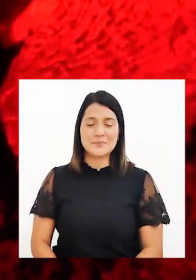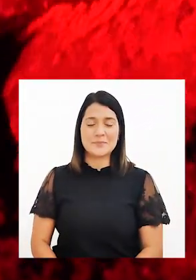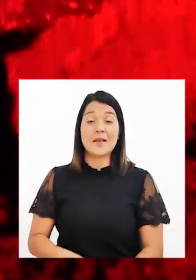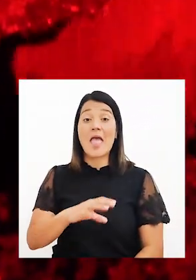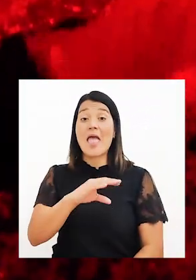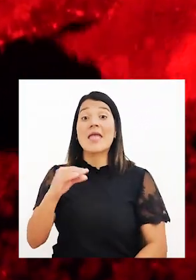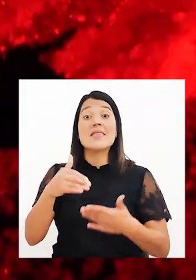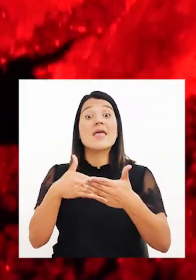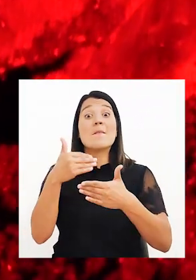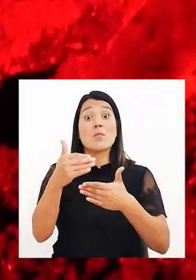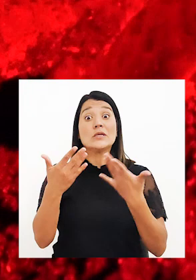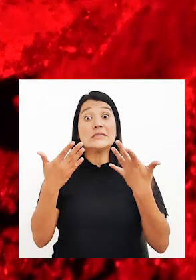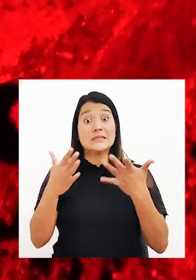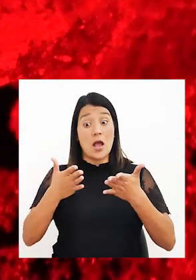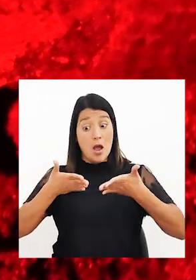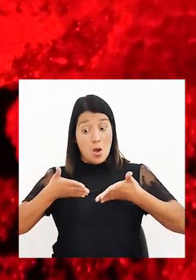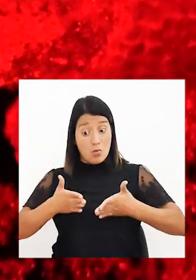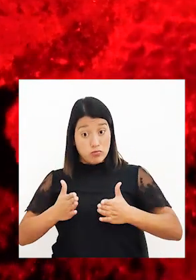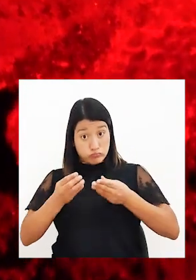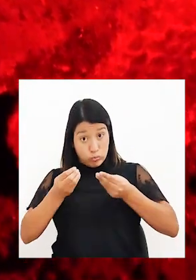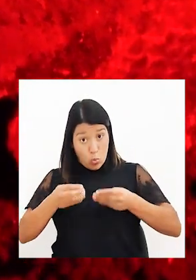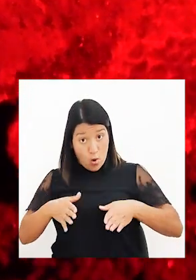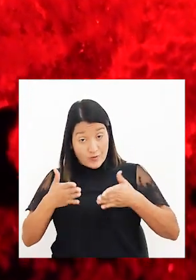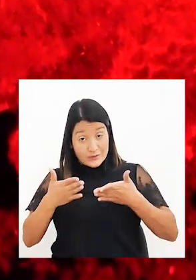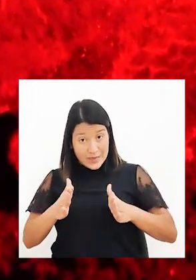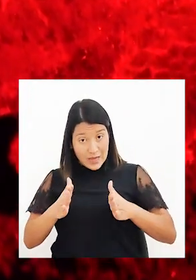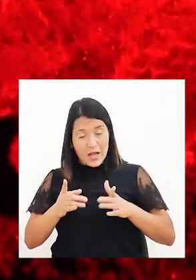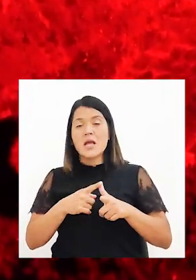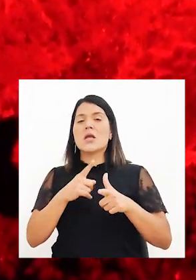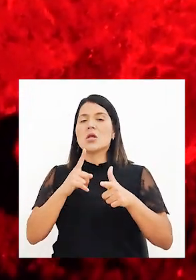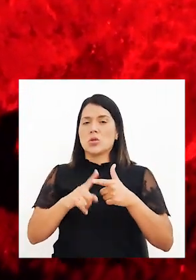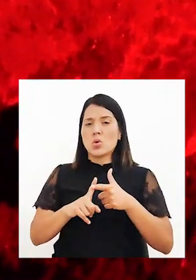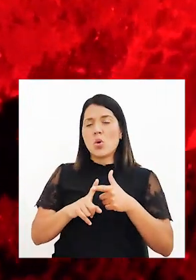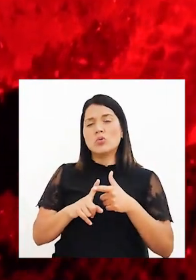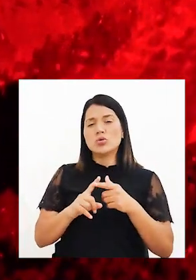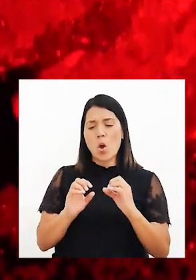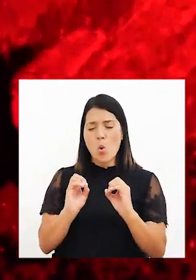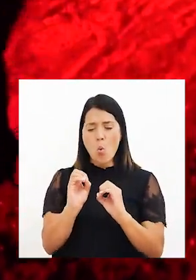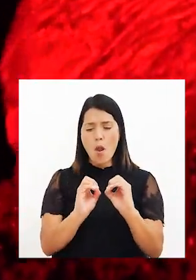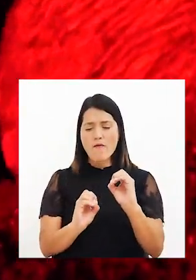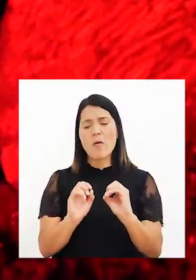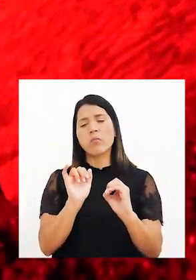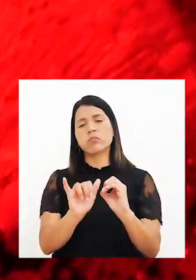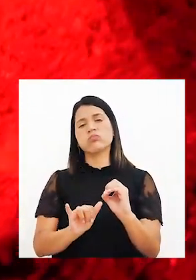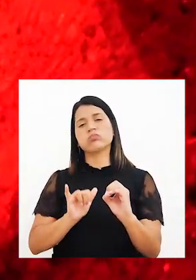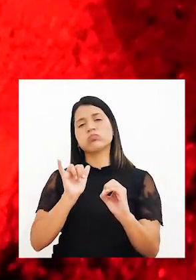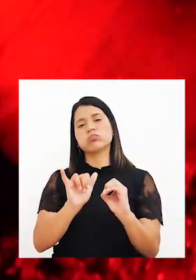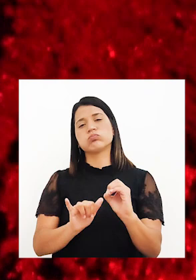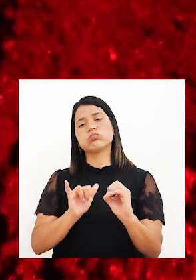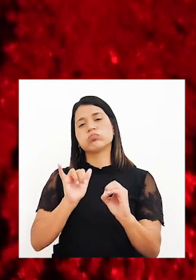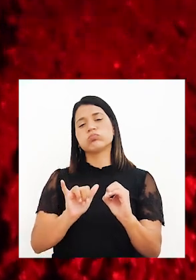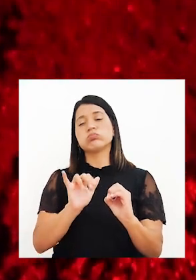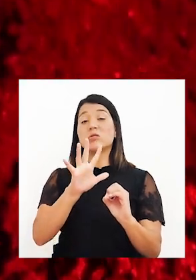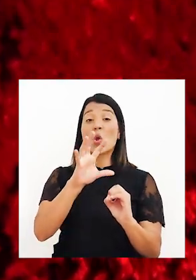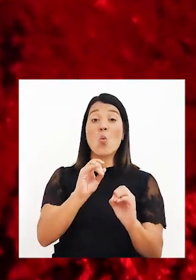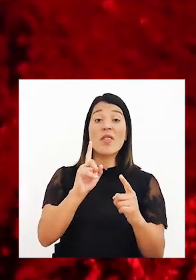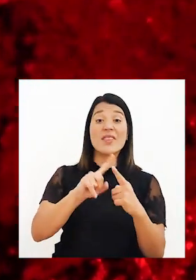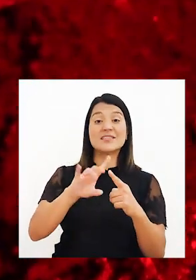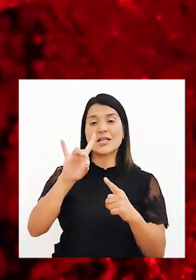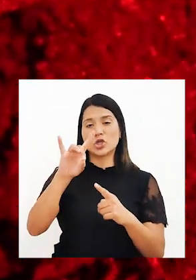Posterior al desove, la eclosión de los huevos puede tardar entre 50 y 80 días.